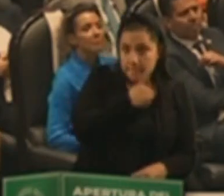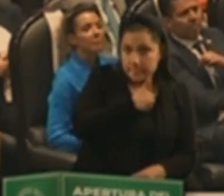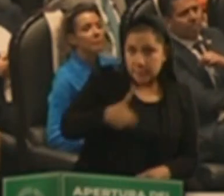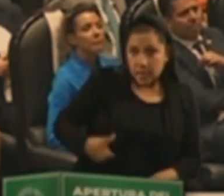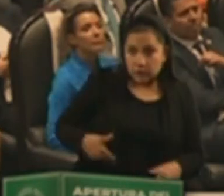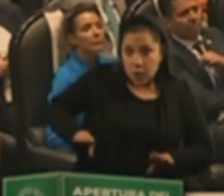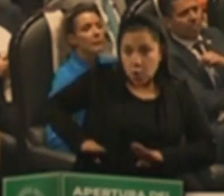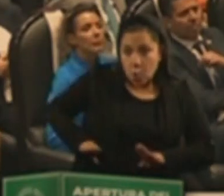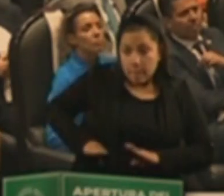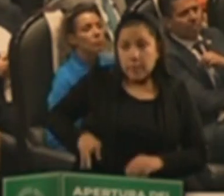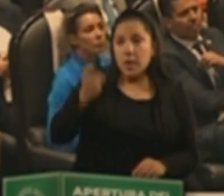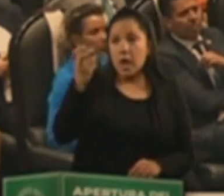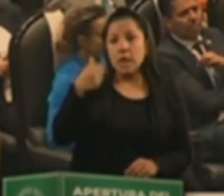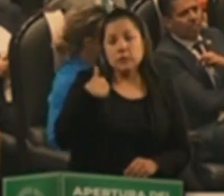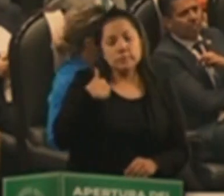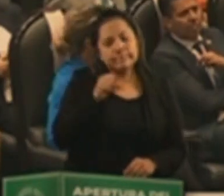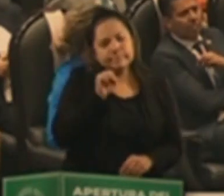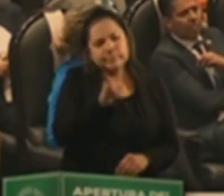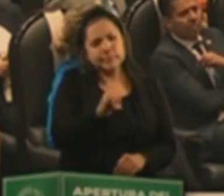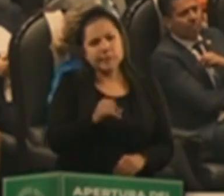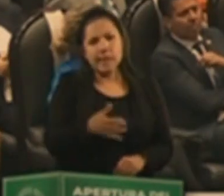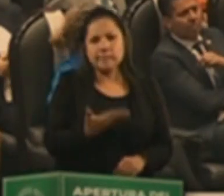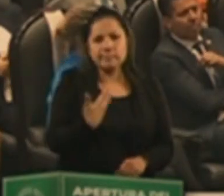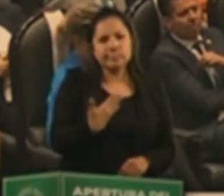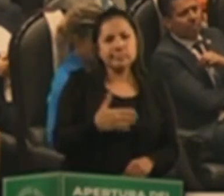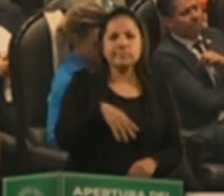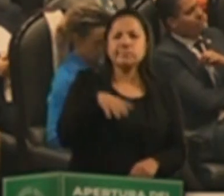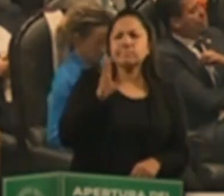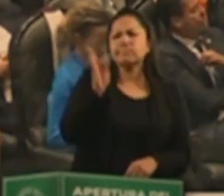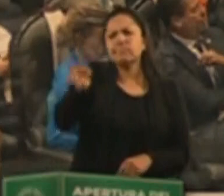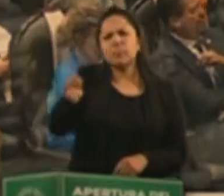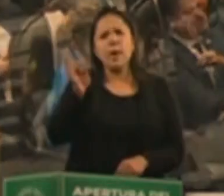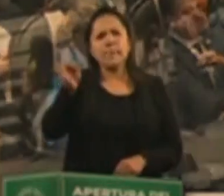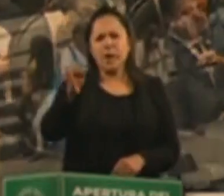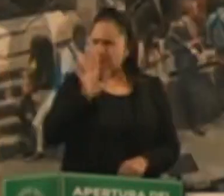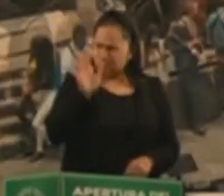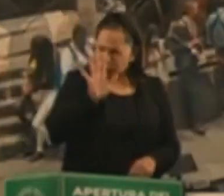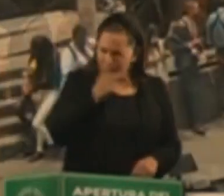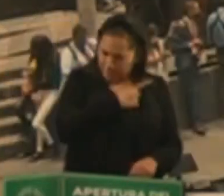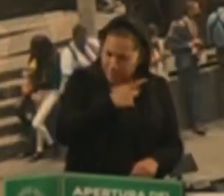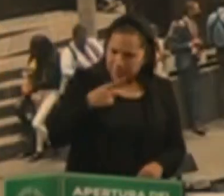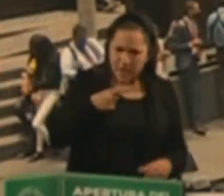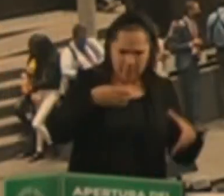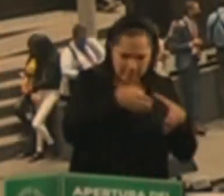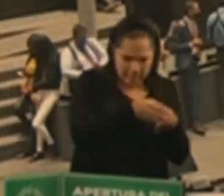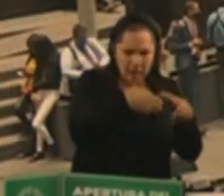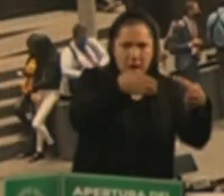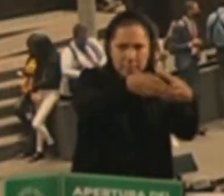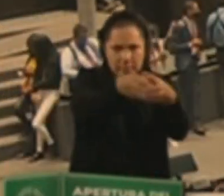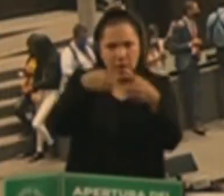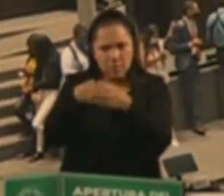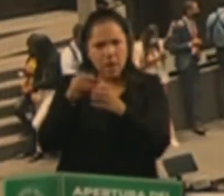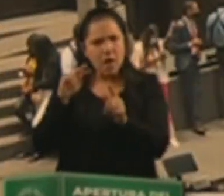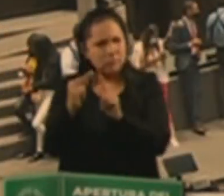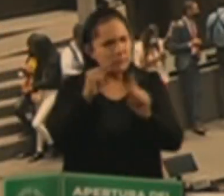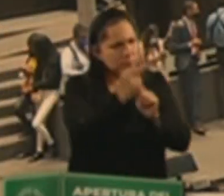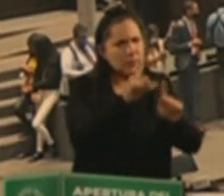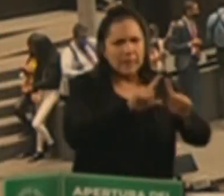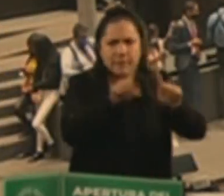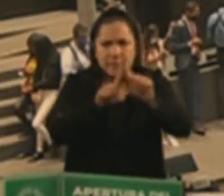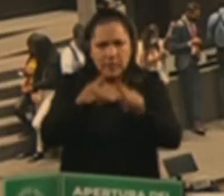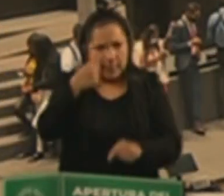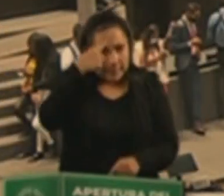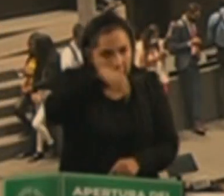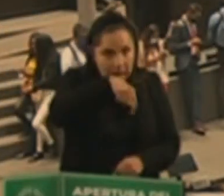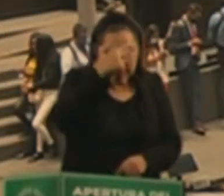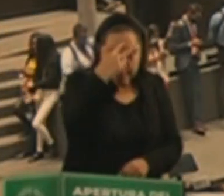ser el verdadero contrapeso que México necesita. Este escenario pareciera desolador, pero